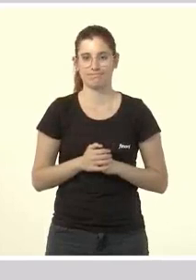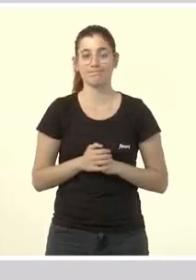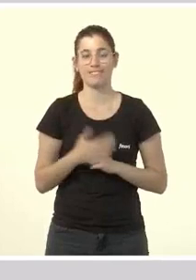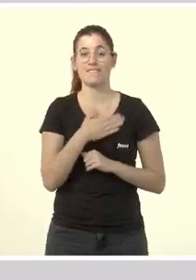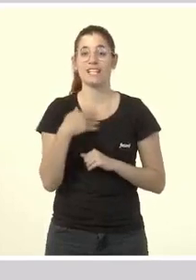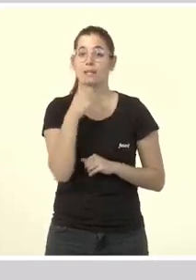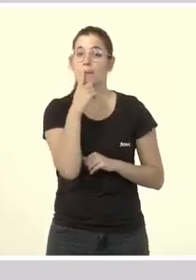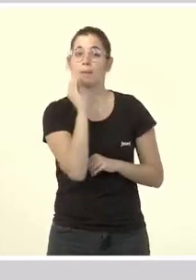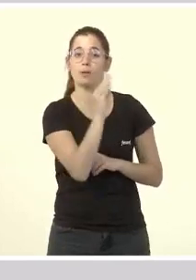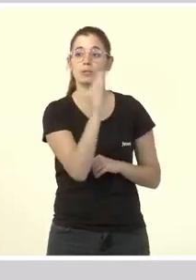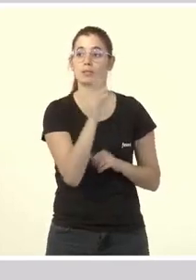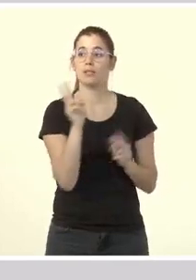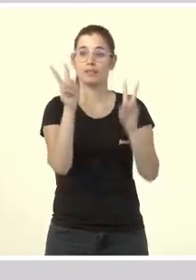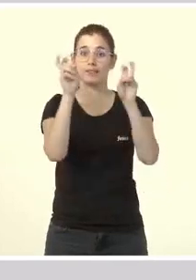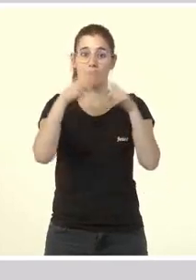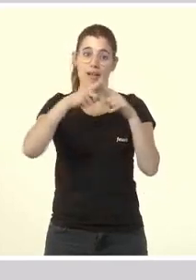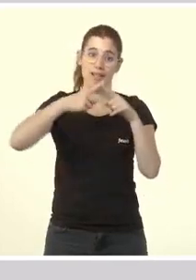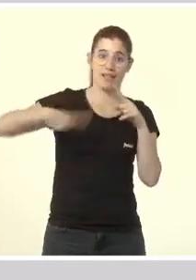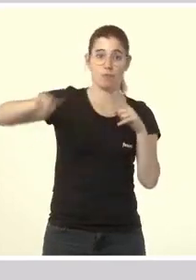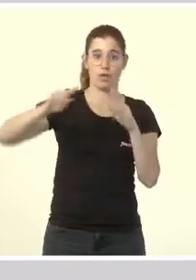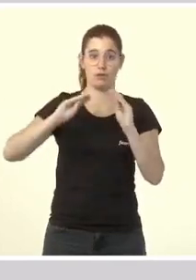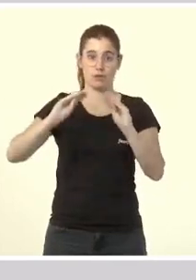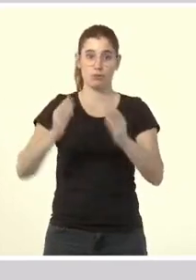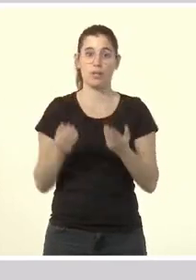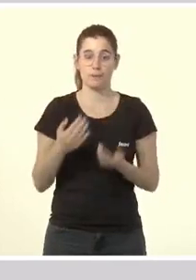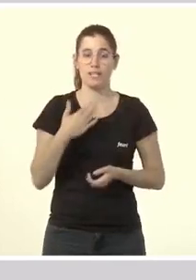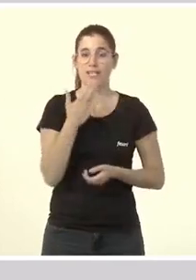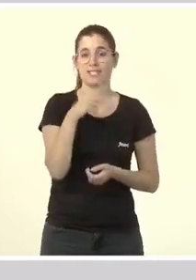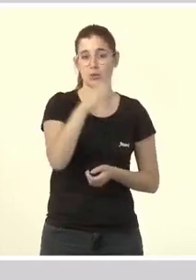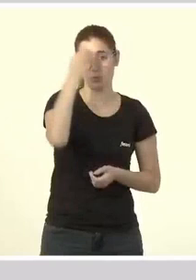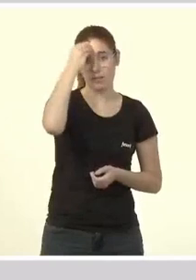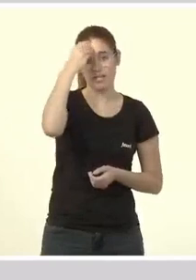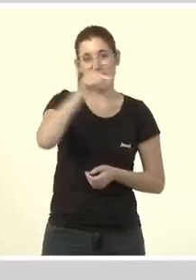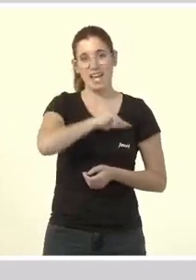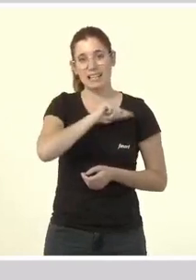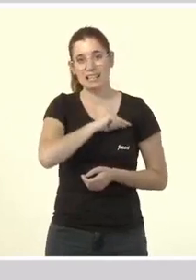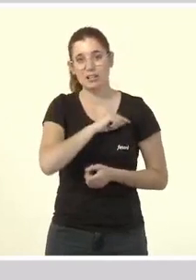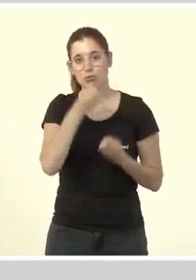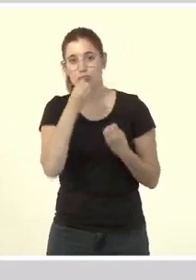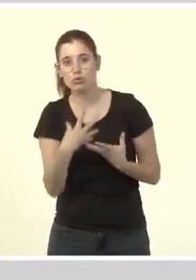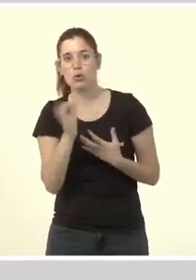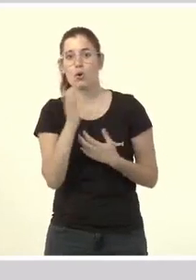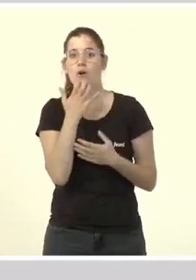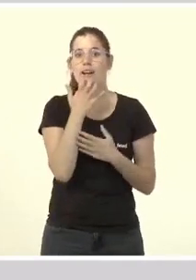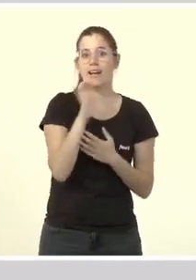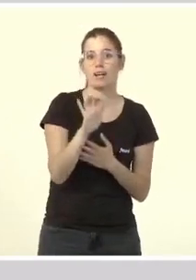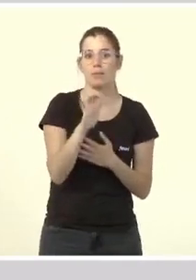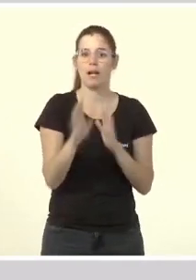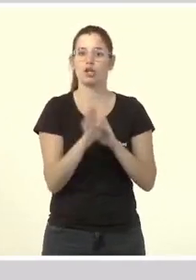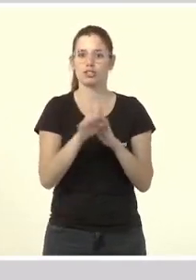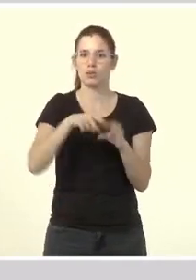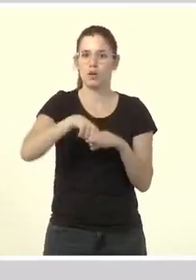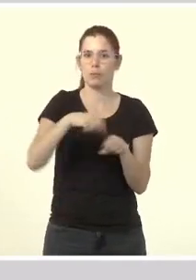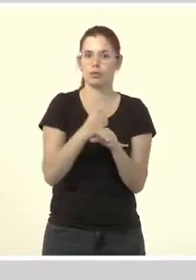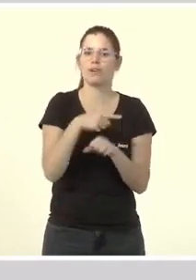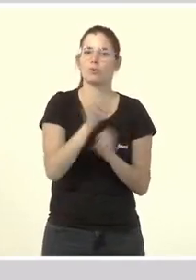Sí, quería preguntarle sobre su imputación, si considera que es ético, estético o ejemplar seguir en el cargo y si